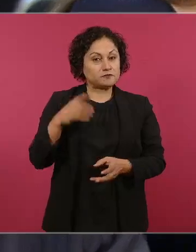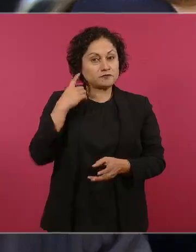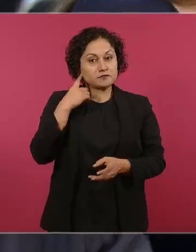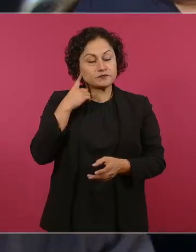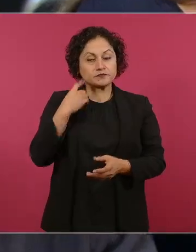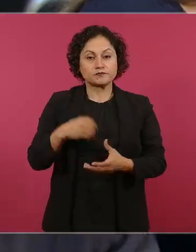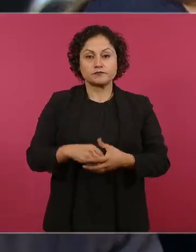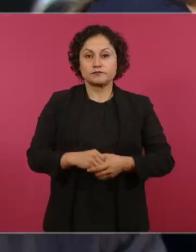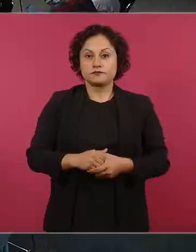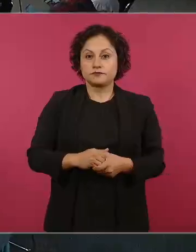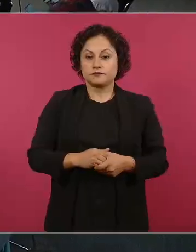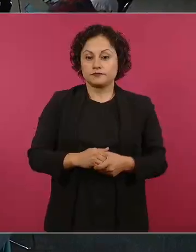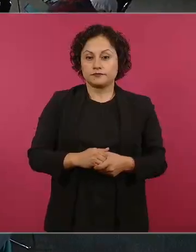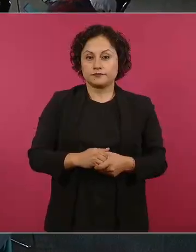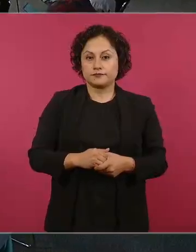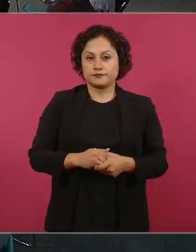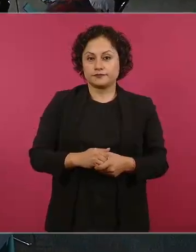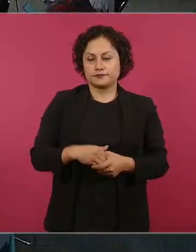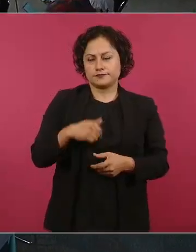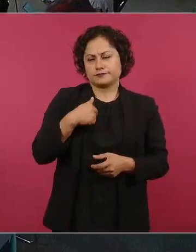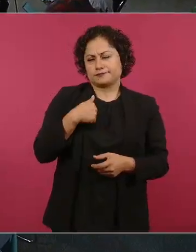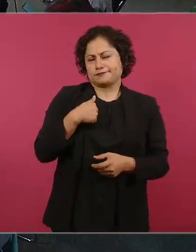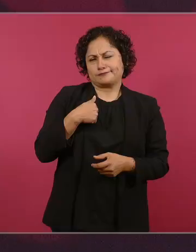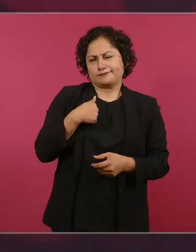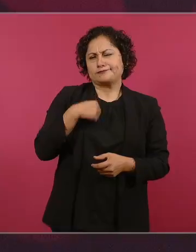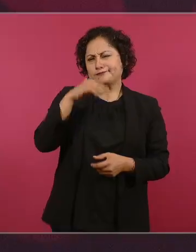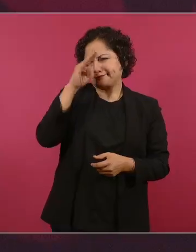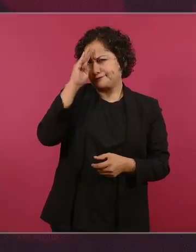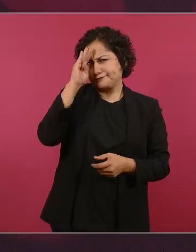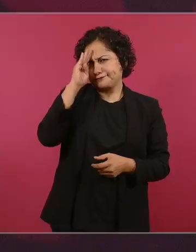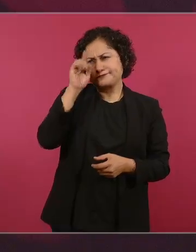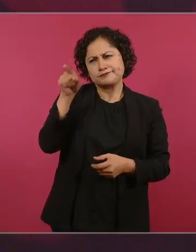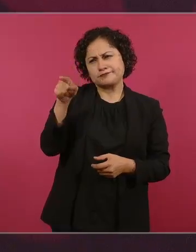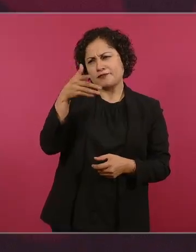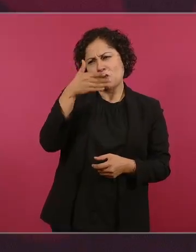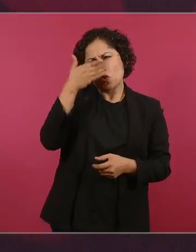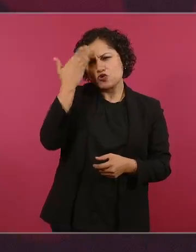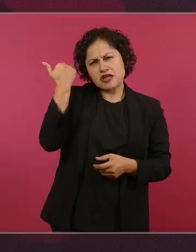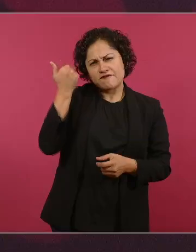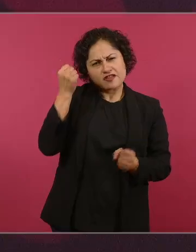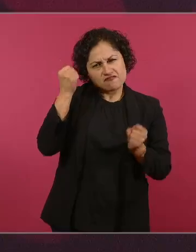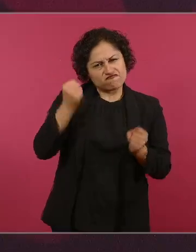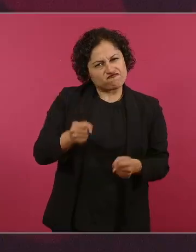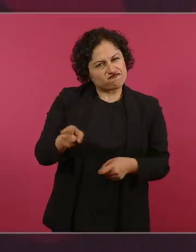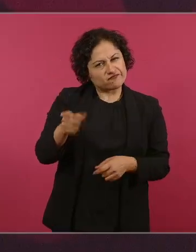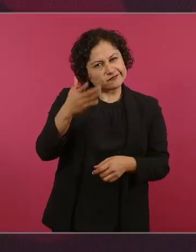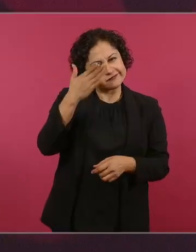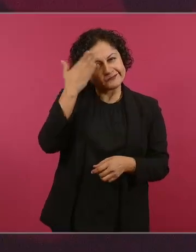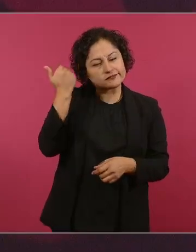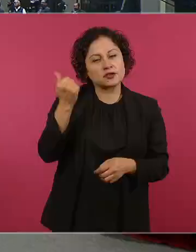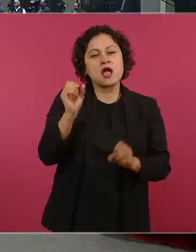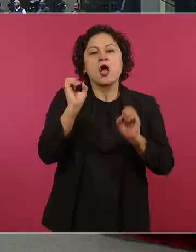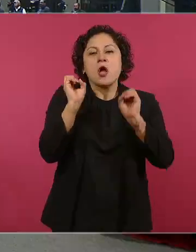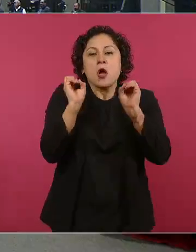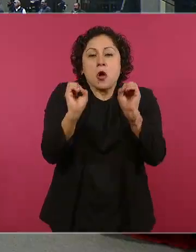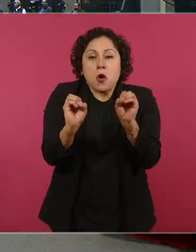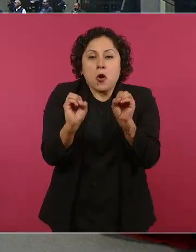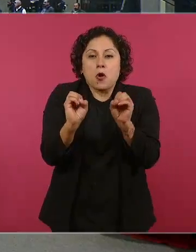sería imposible que el presidente Biden no supiera que lo que pasó en esta embajada. Pues estoy seguro que no sabía. O no tenía completa la